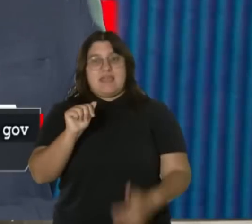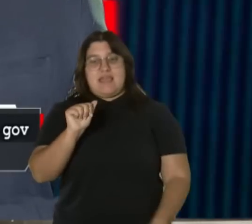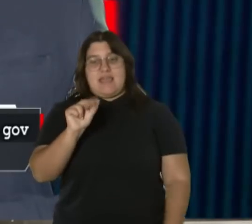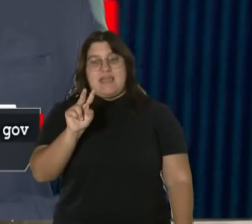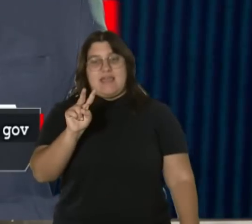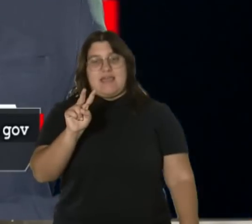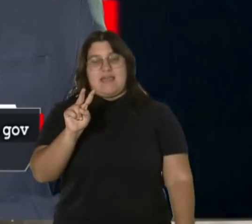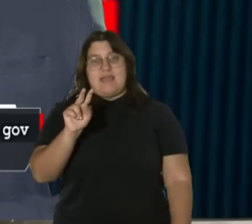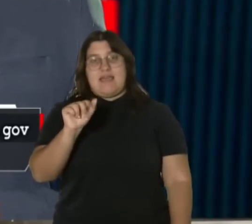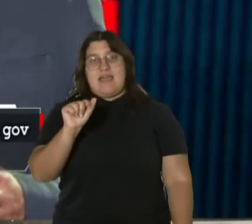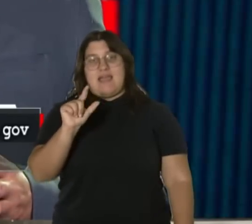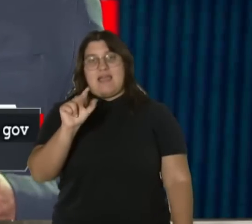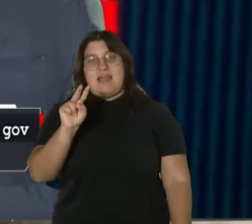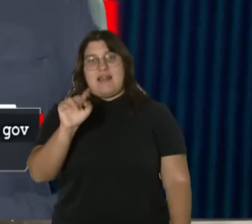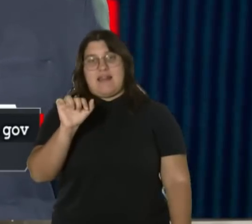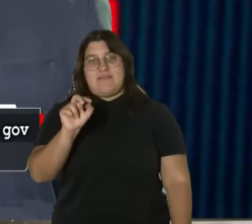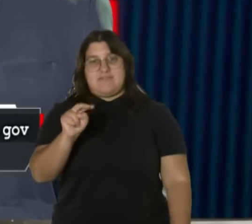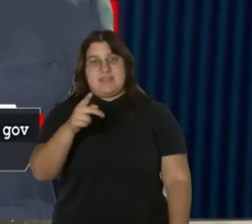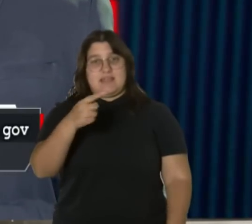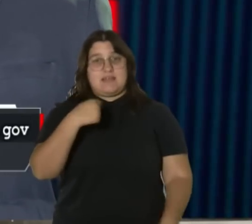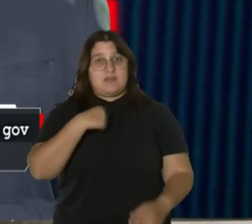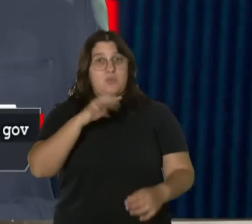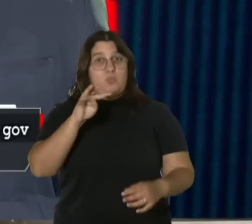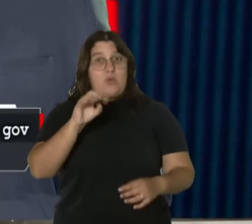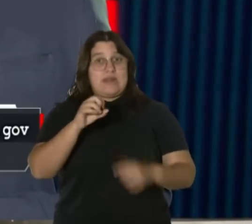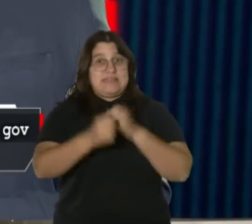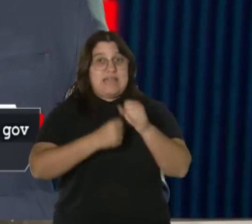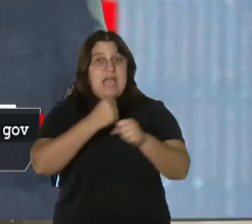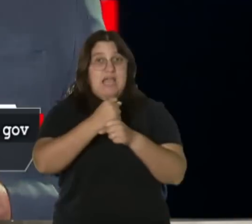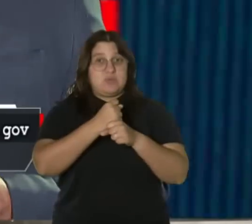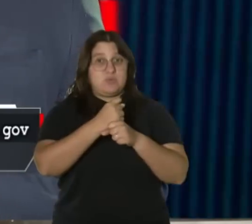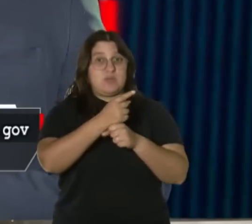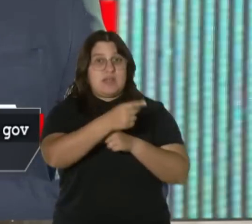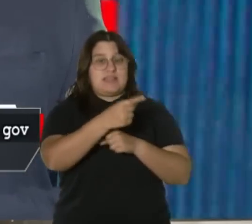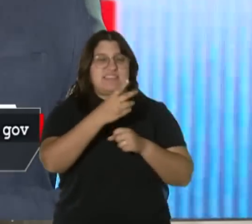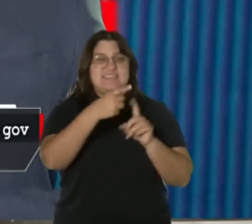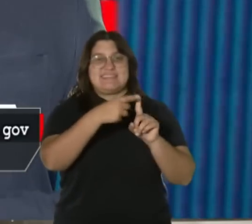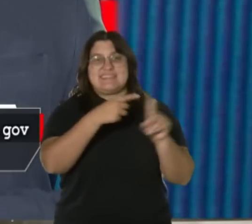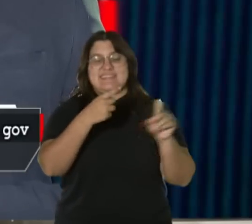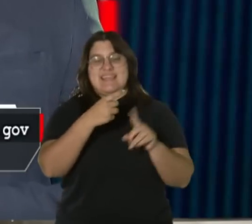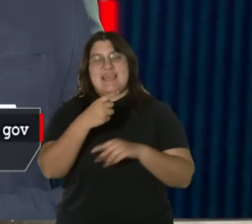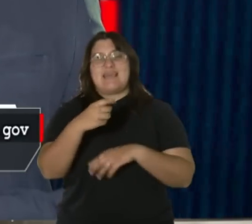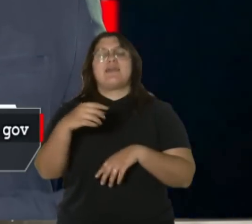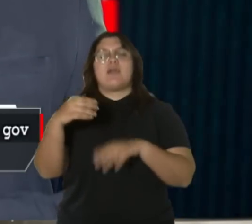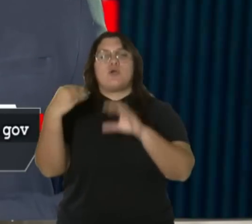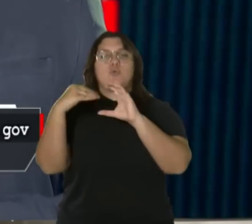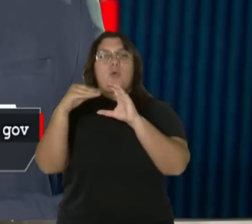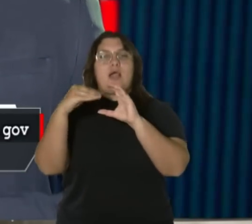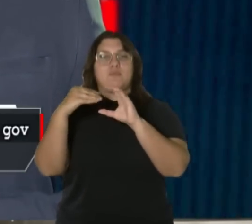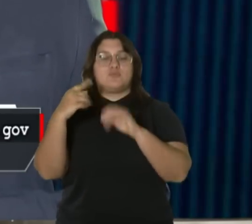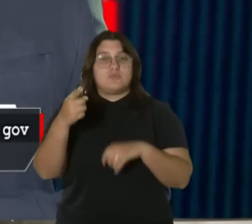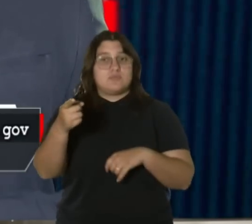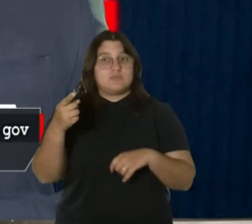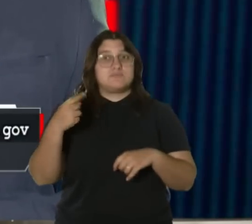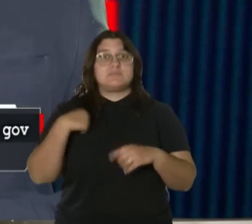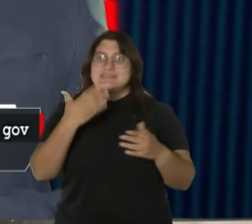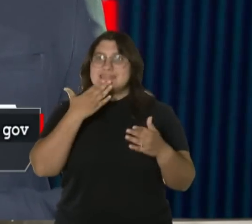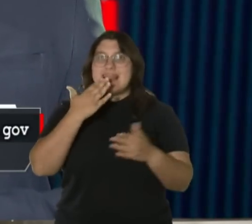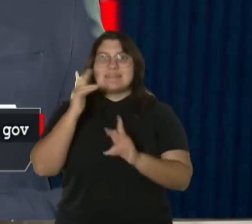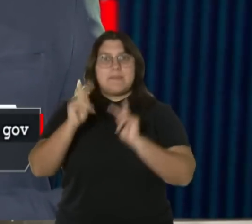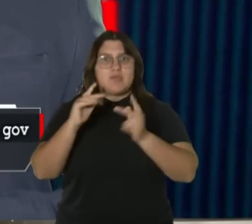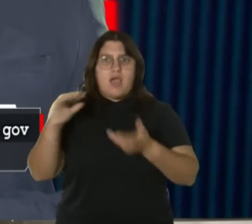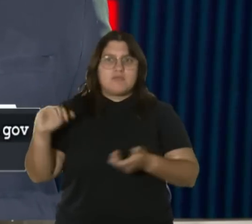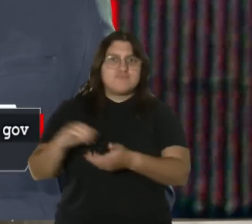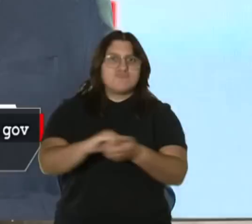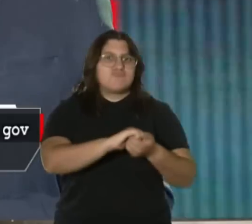Reyes sin cumplir una sentencia de 40 años era natural del pueblo de coamo Y gracias verdad a la cooperación y al gran trabajo